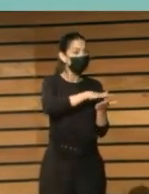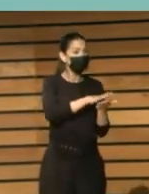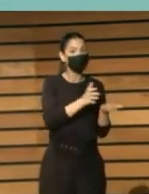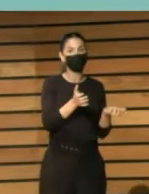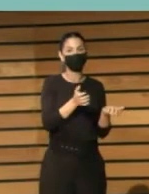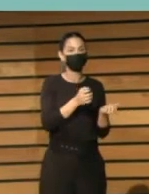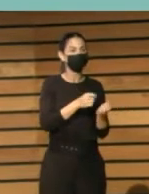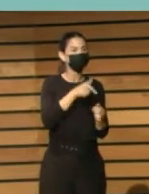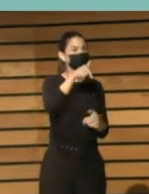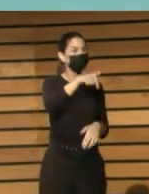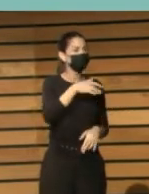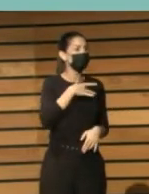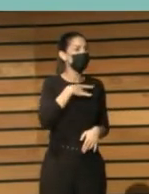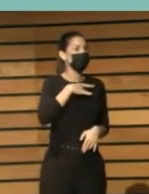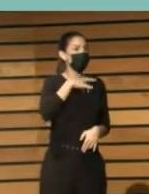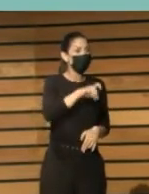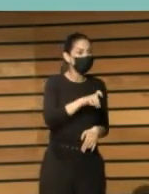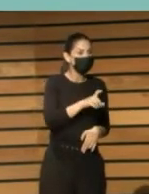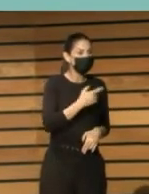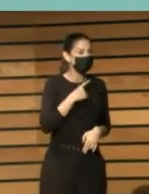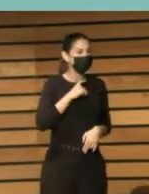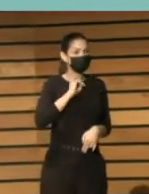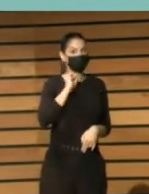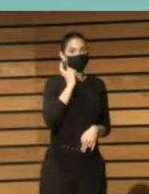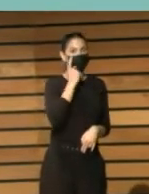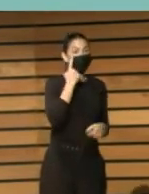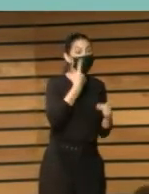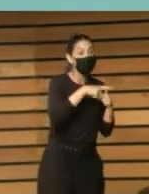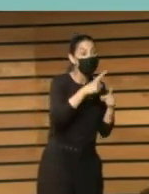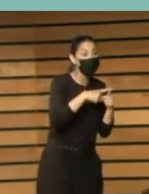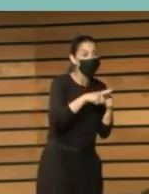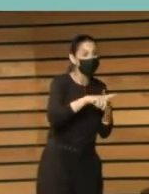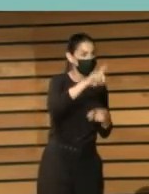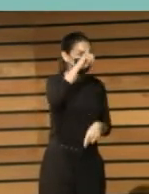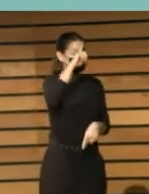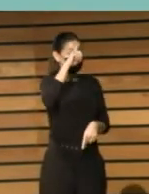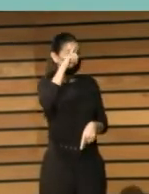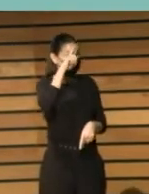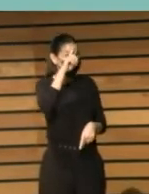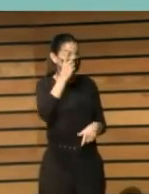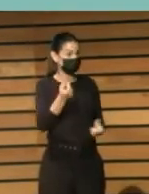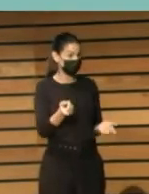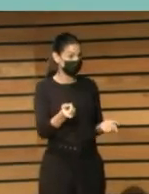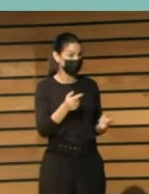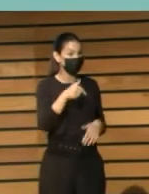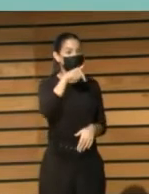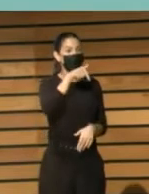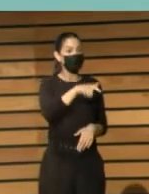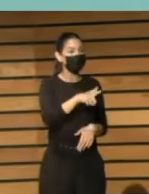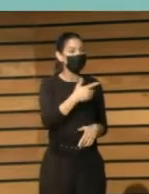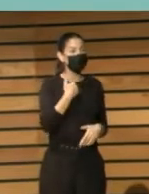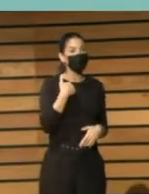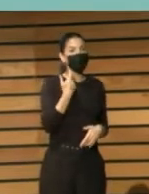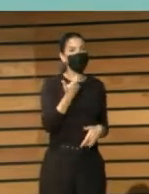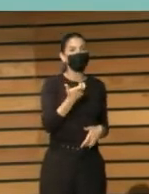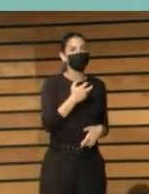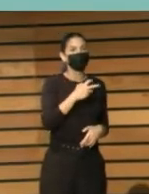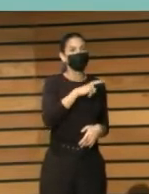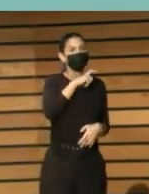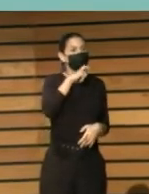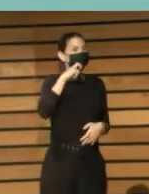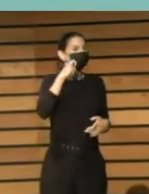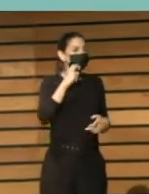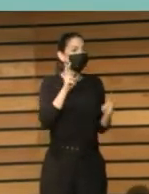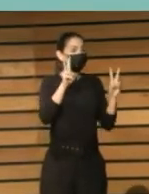en donde puedas conocer cosas que aún no conoces, pues ahí destacaría eso, porque al